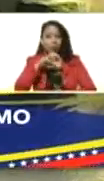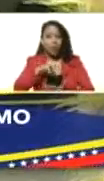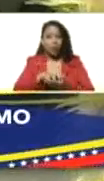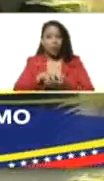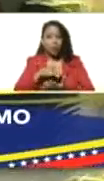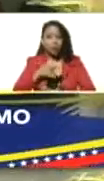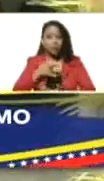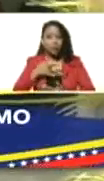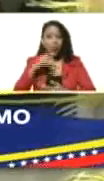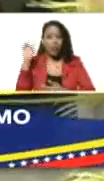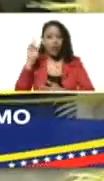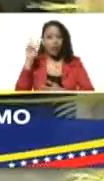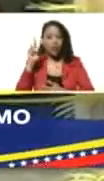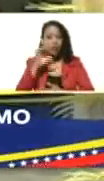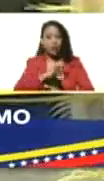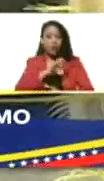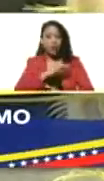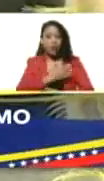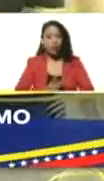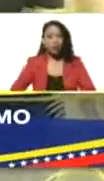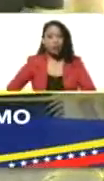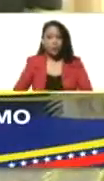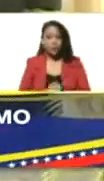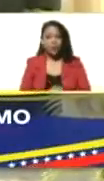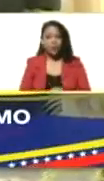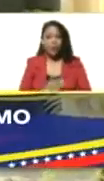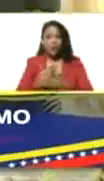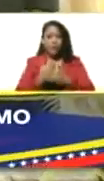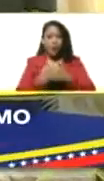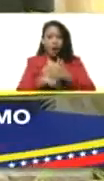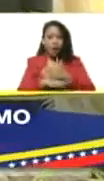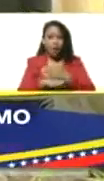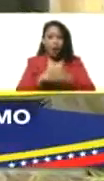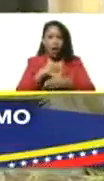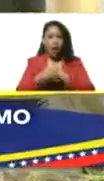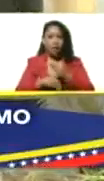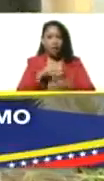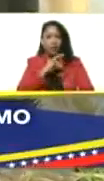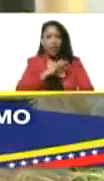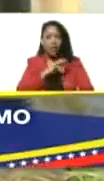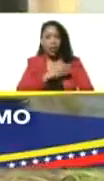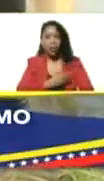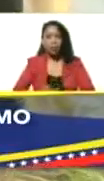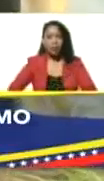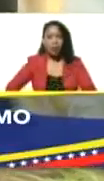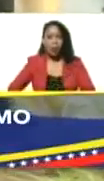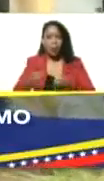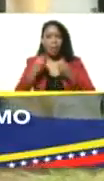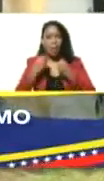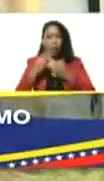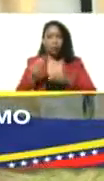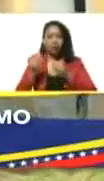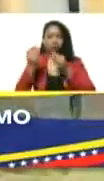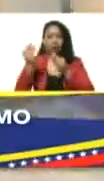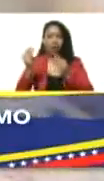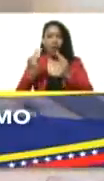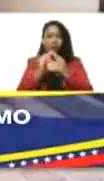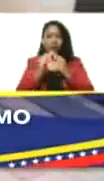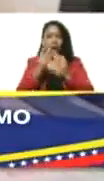conmovió también a Venezuela, señor presidente. Vamos a pasar, señor presidente, para entregarle la